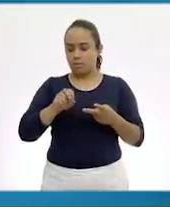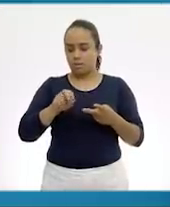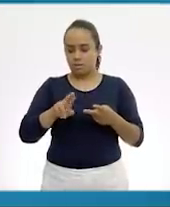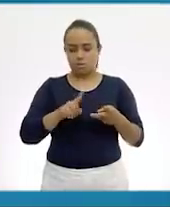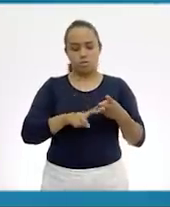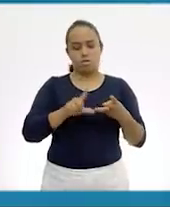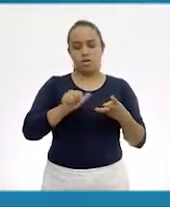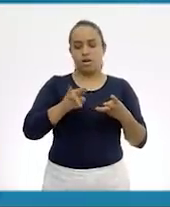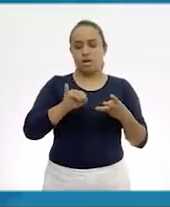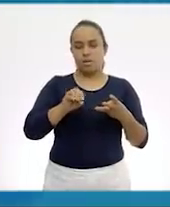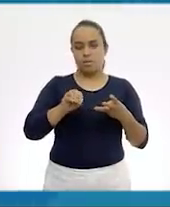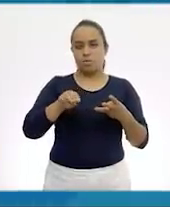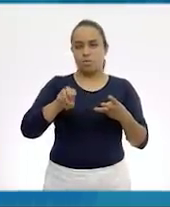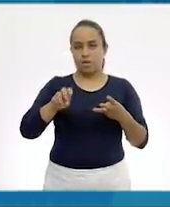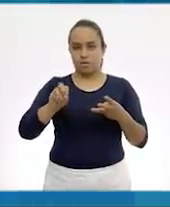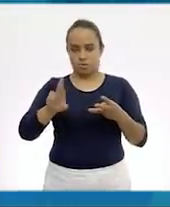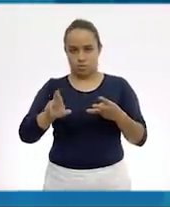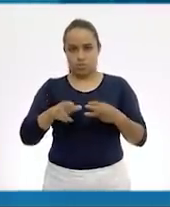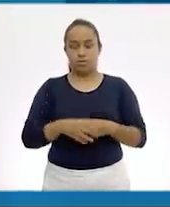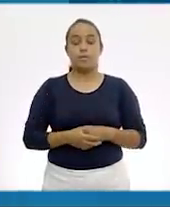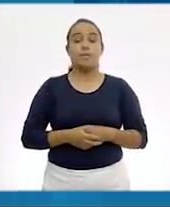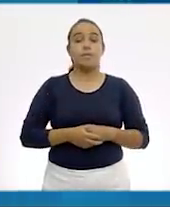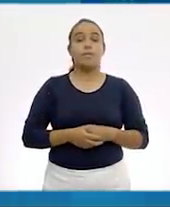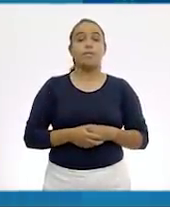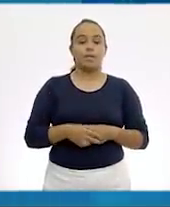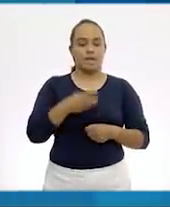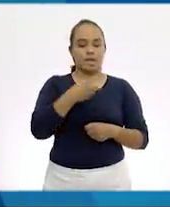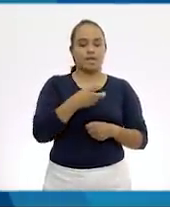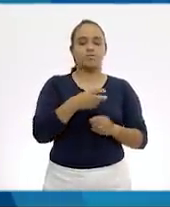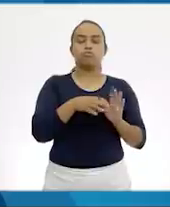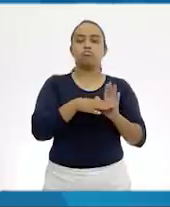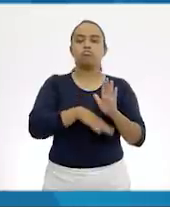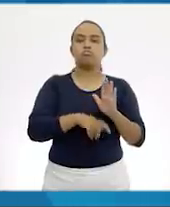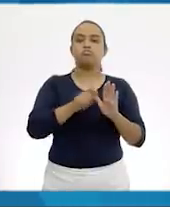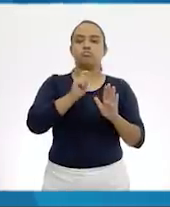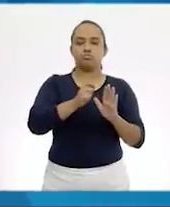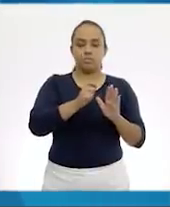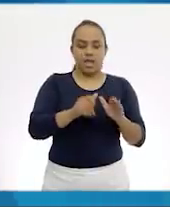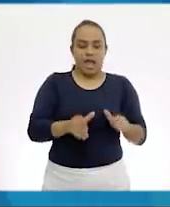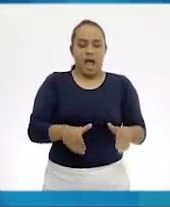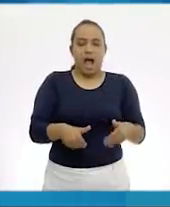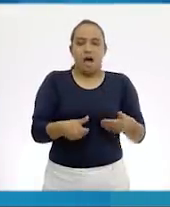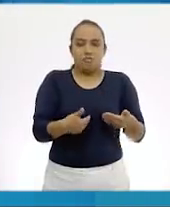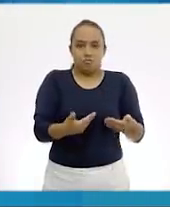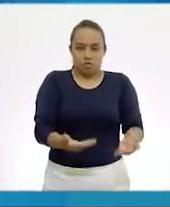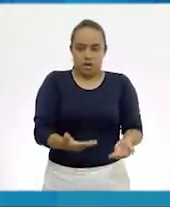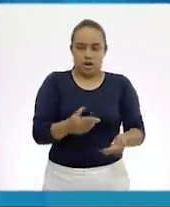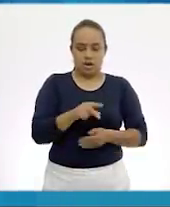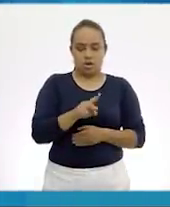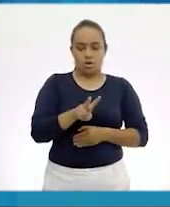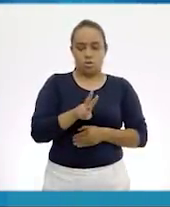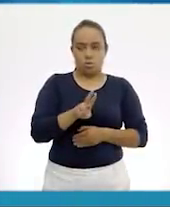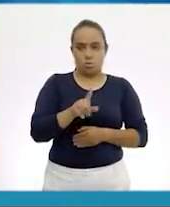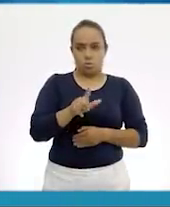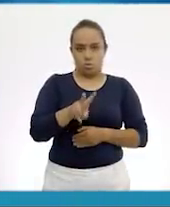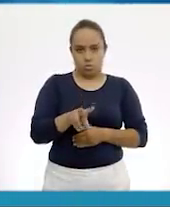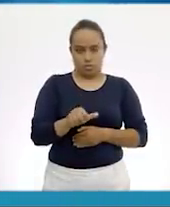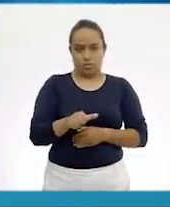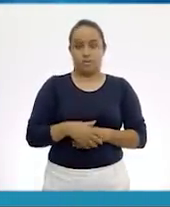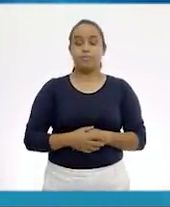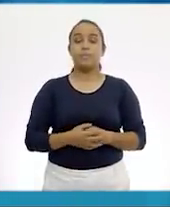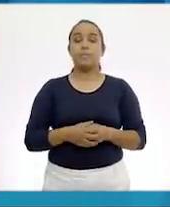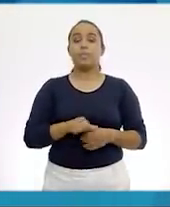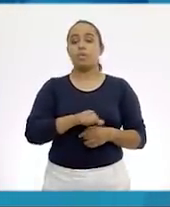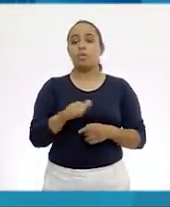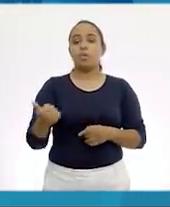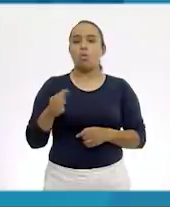labios mayores. Entonces, son los órganos o el sistema sexual externo, la vulva. Muy bien, vamos